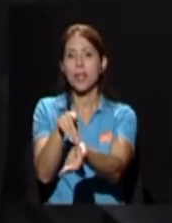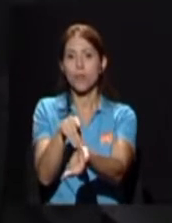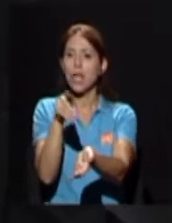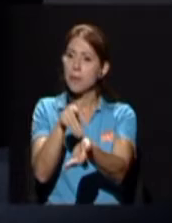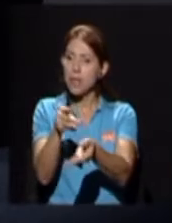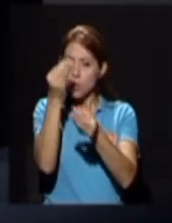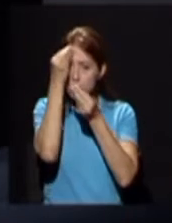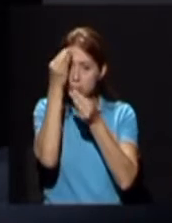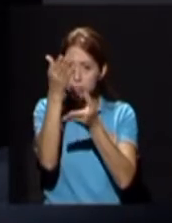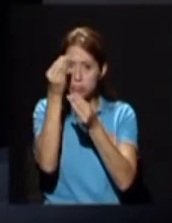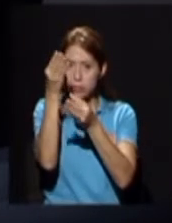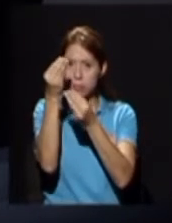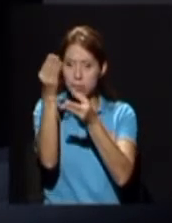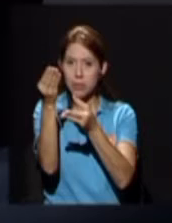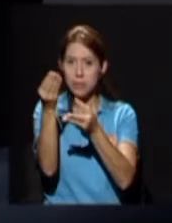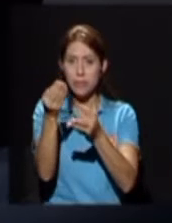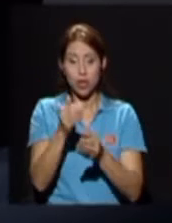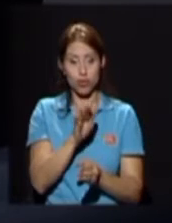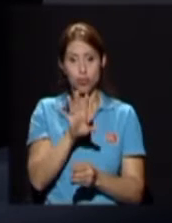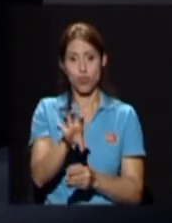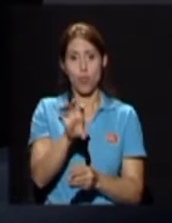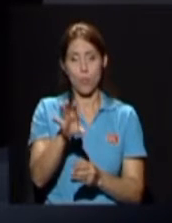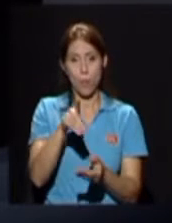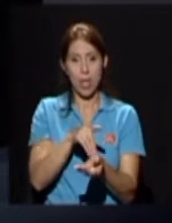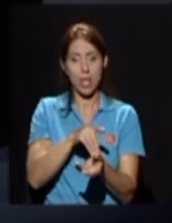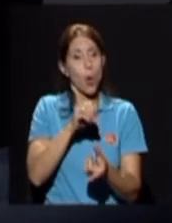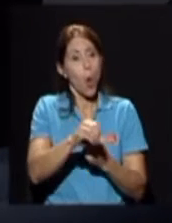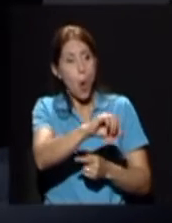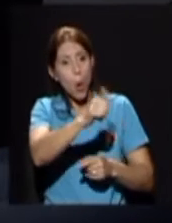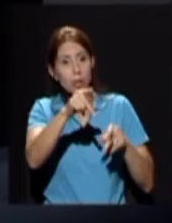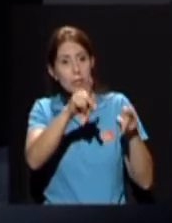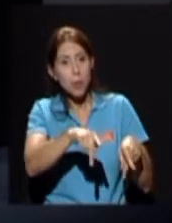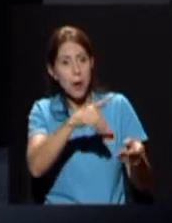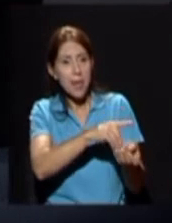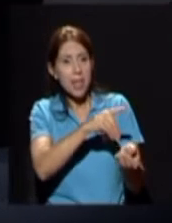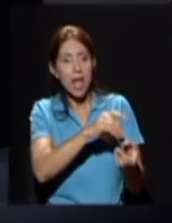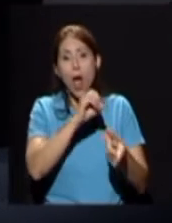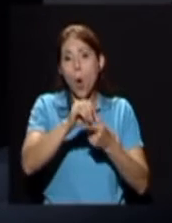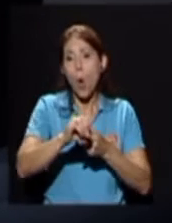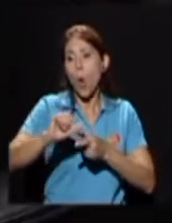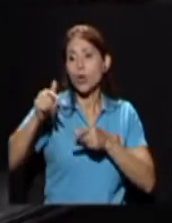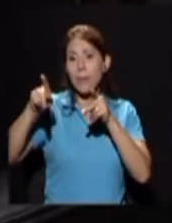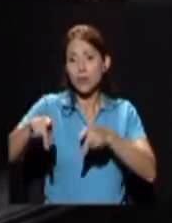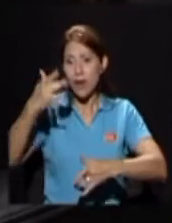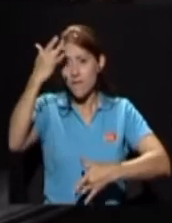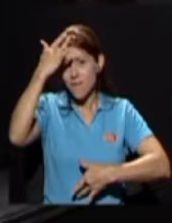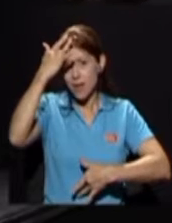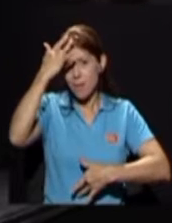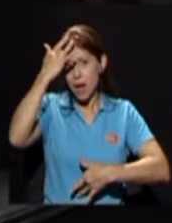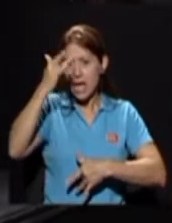que regularmente los ve o no, pero de algún profesional de la salud, o de otro paciente que tiene algún padecimiento que